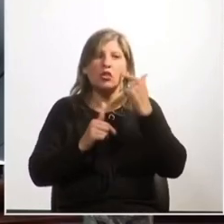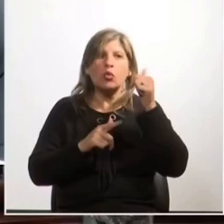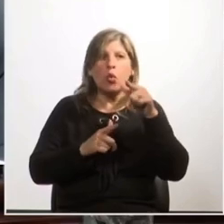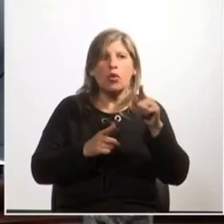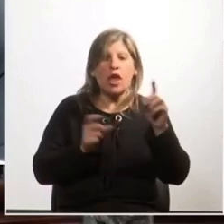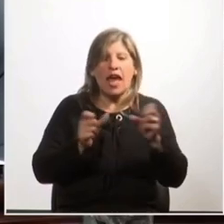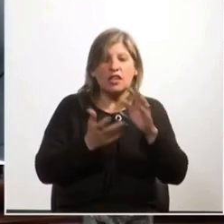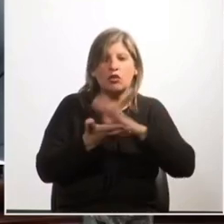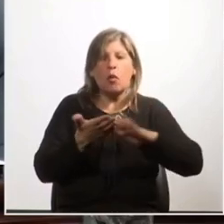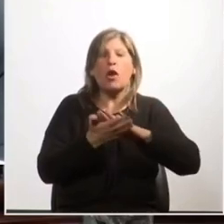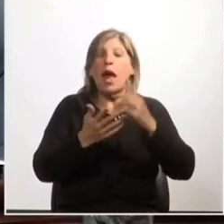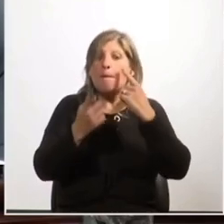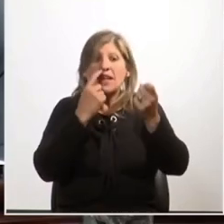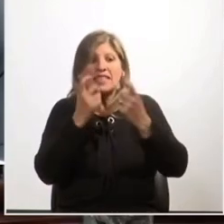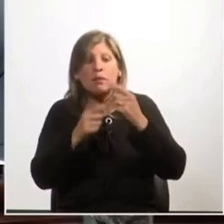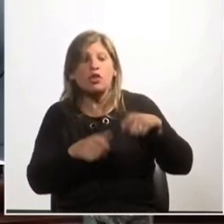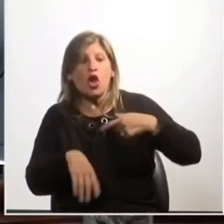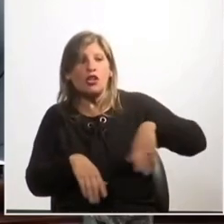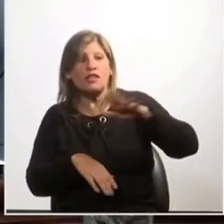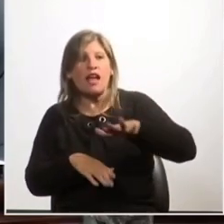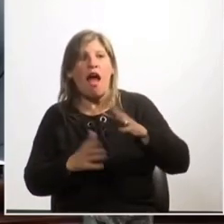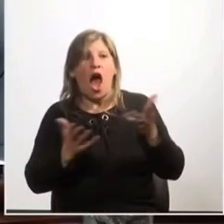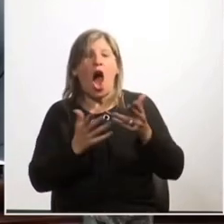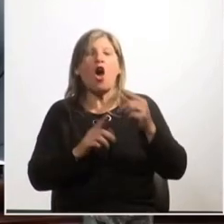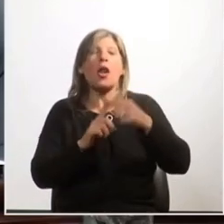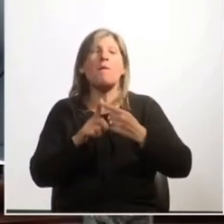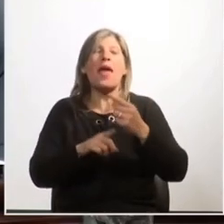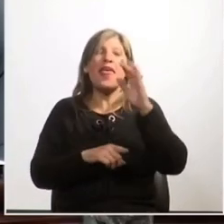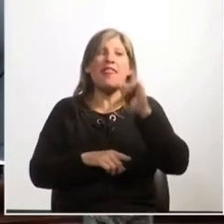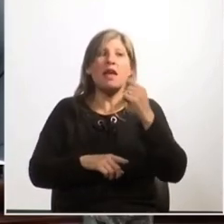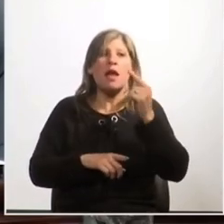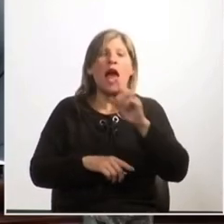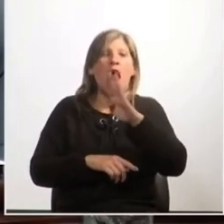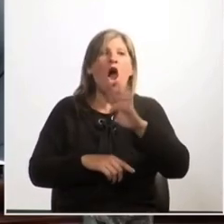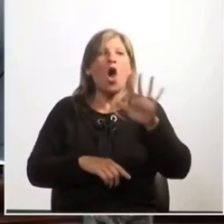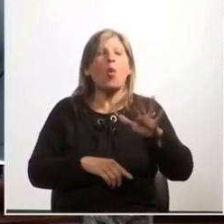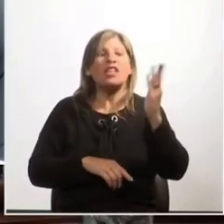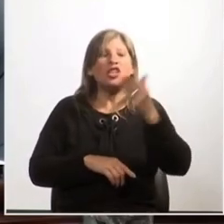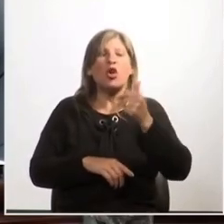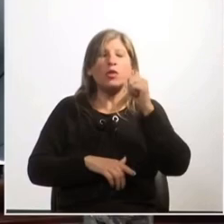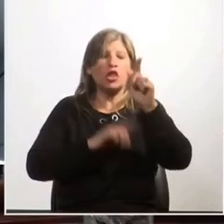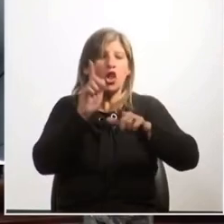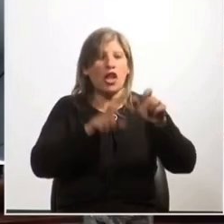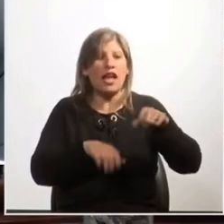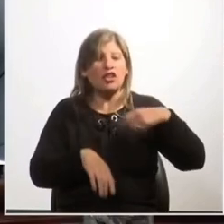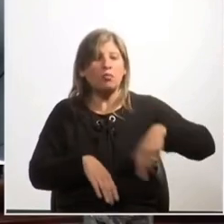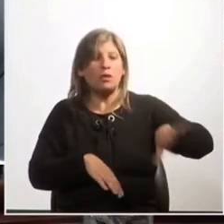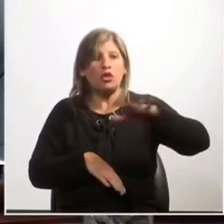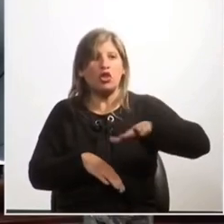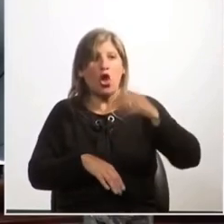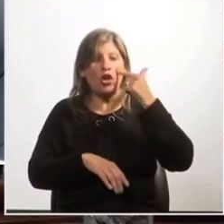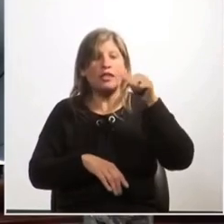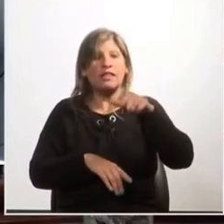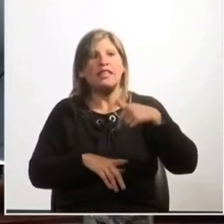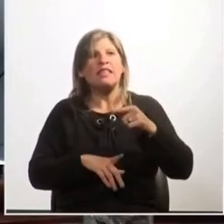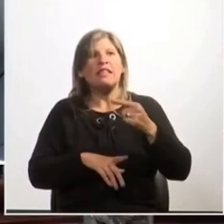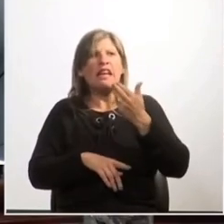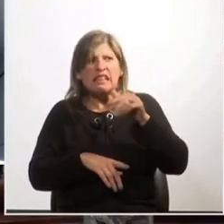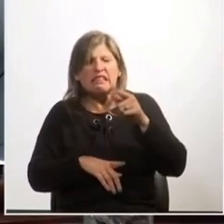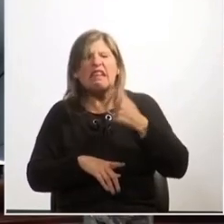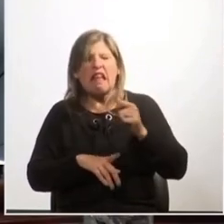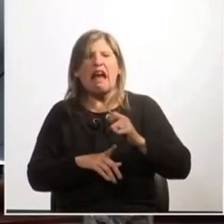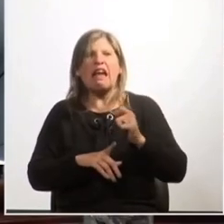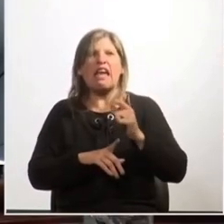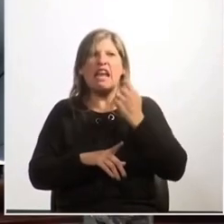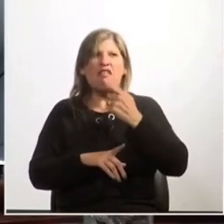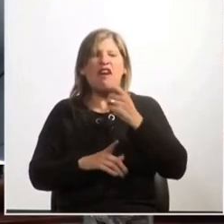Percepción Ciudadana, ahora en mayo, detectó que el 45% de la población entiende que la inseguridad ha aumentado y